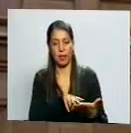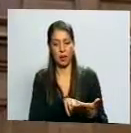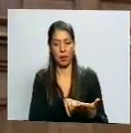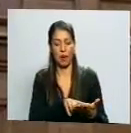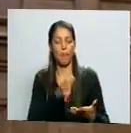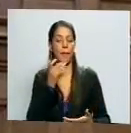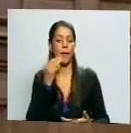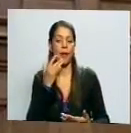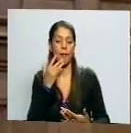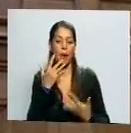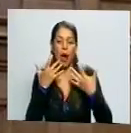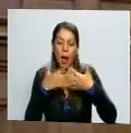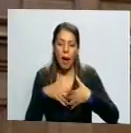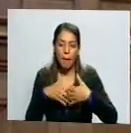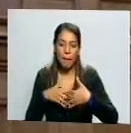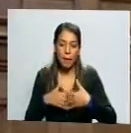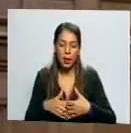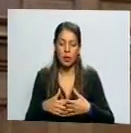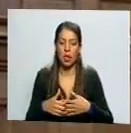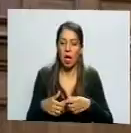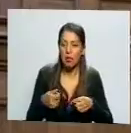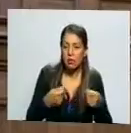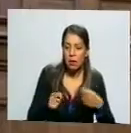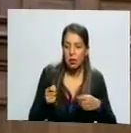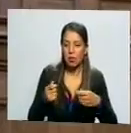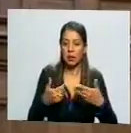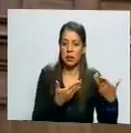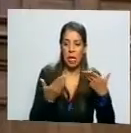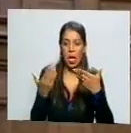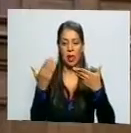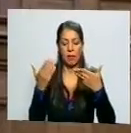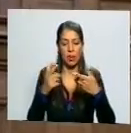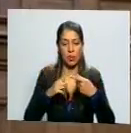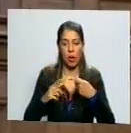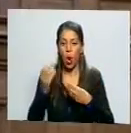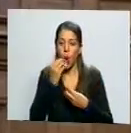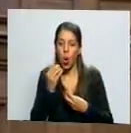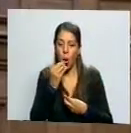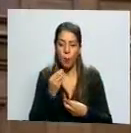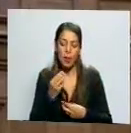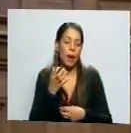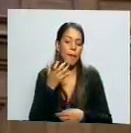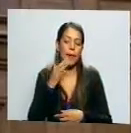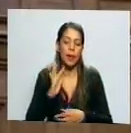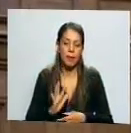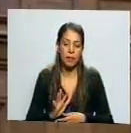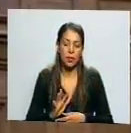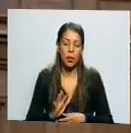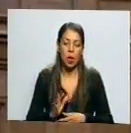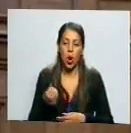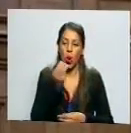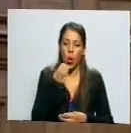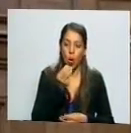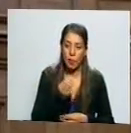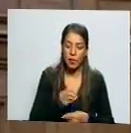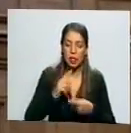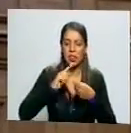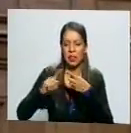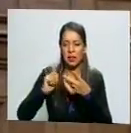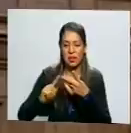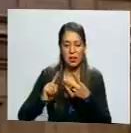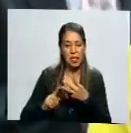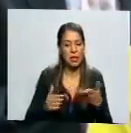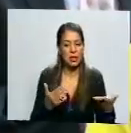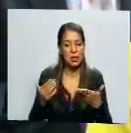bienes, quien sea proveedor de servicios, incluyendo alimentos, es decir, bienes y servicios útiles y